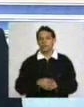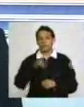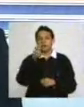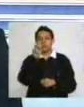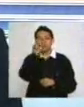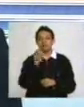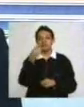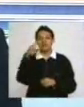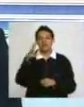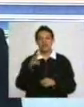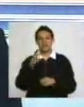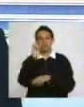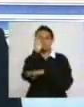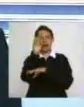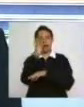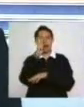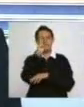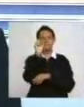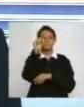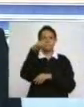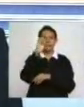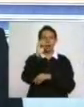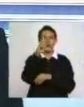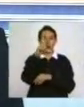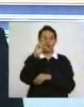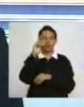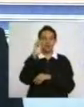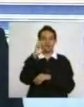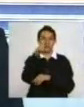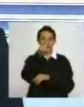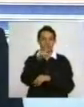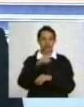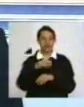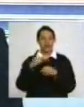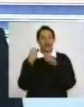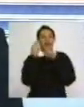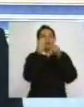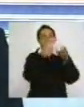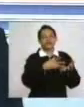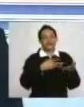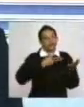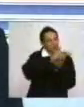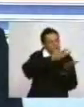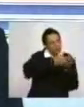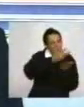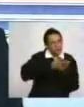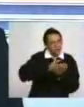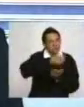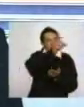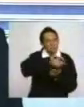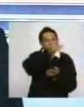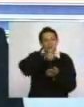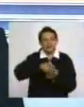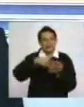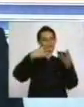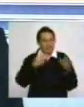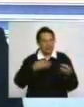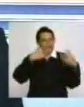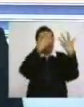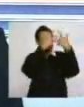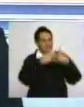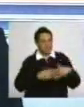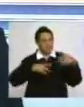7:13, Bancoldes y la Universidad Católica Popular de Risaralda han beneficiado con asesoría a cerca de 114 microempresarios de la región,